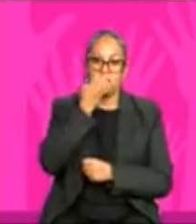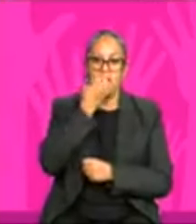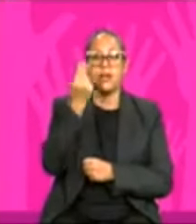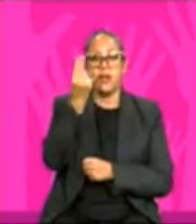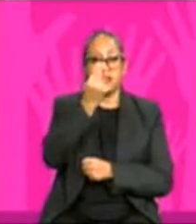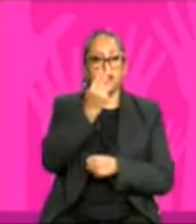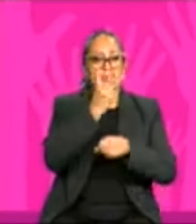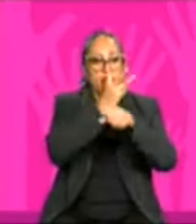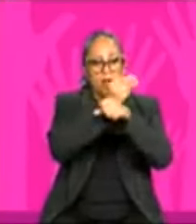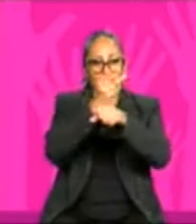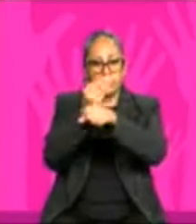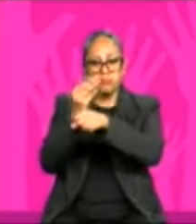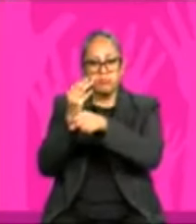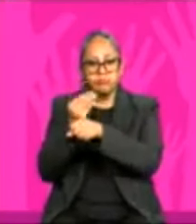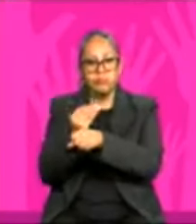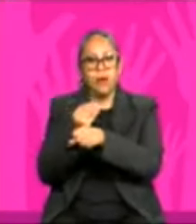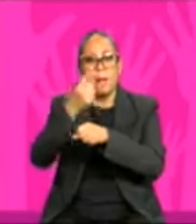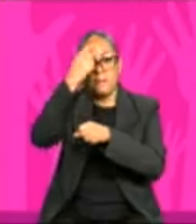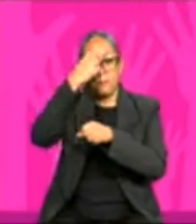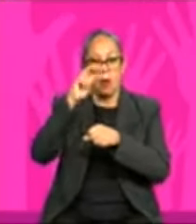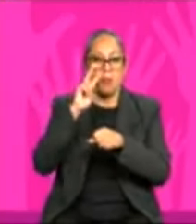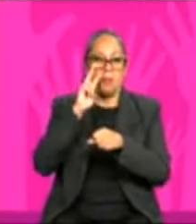habilitar bibliotecas digitales.